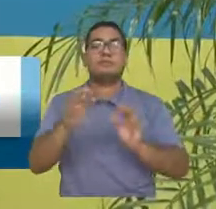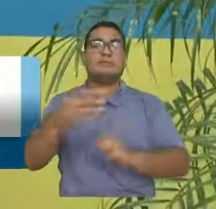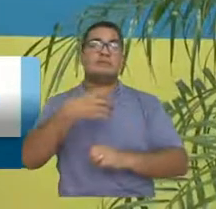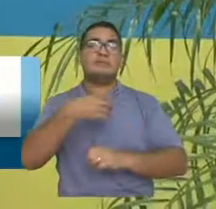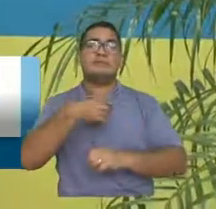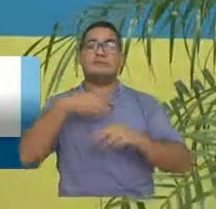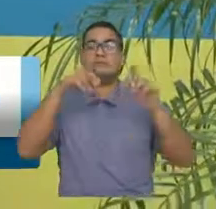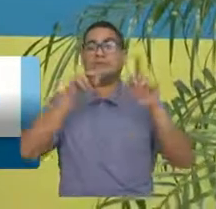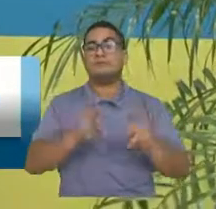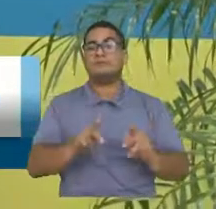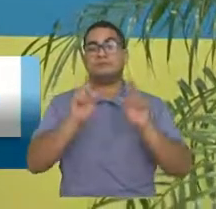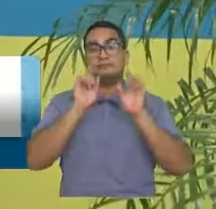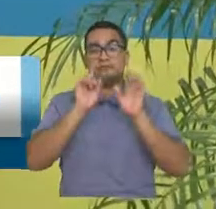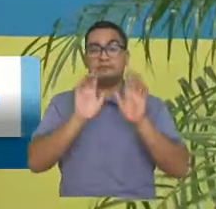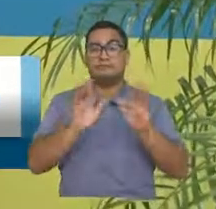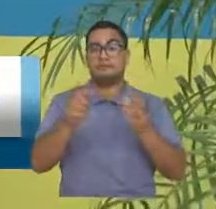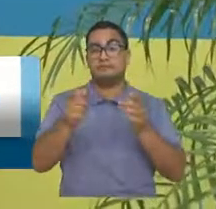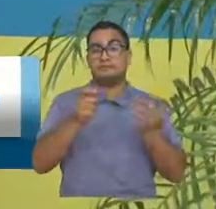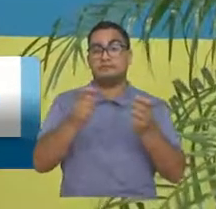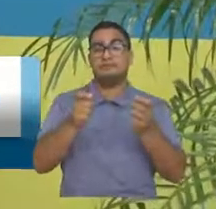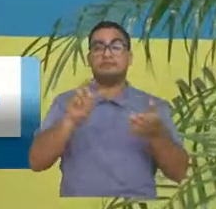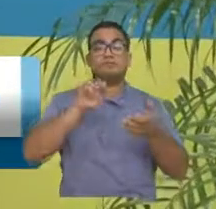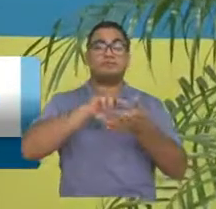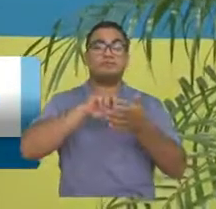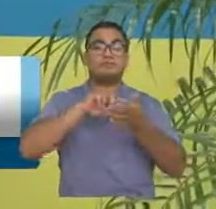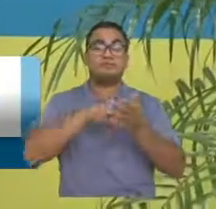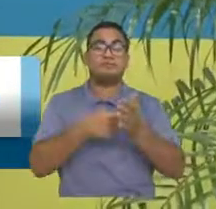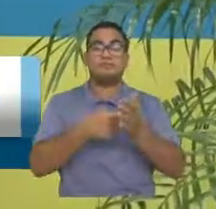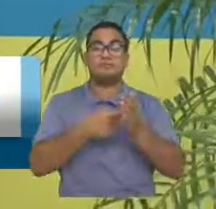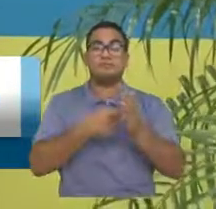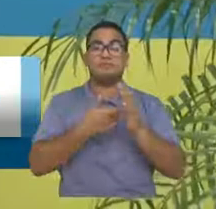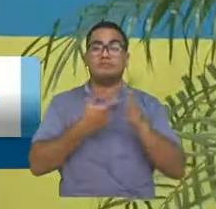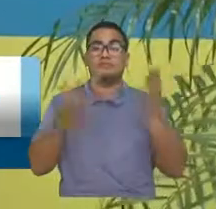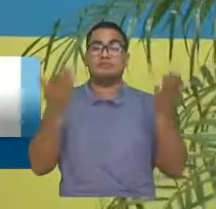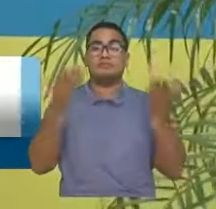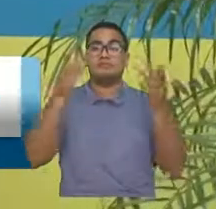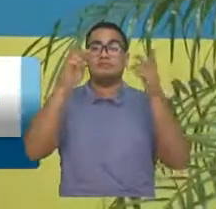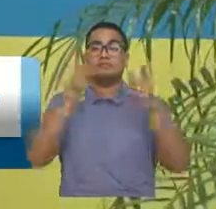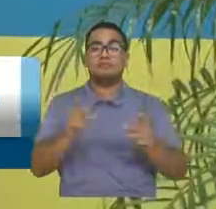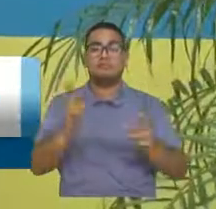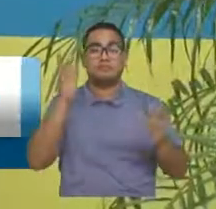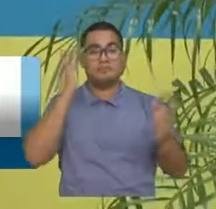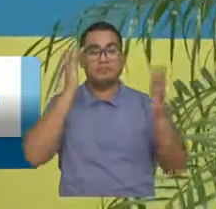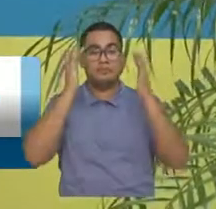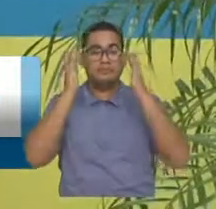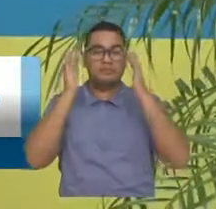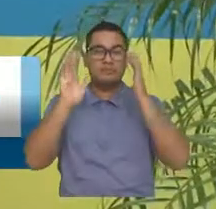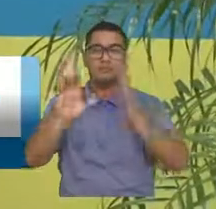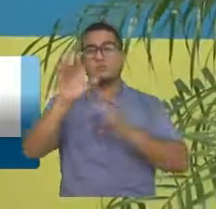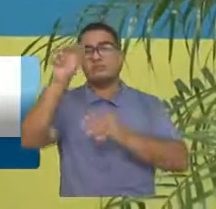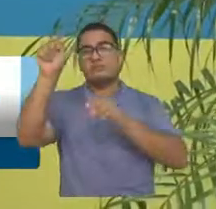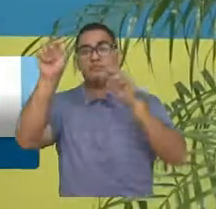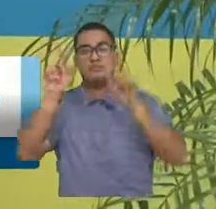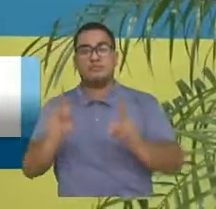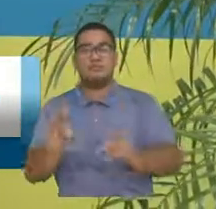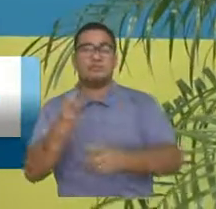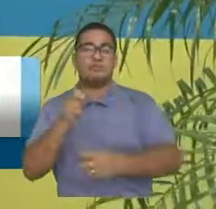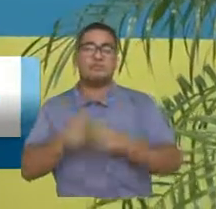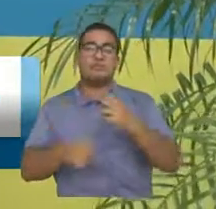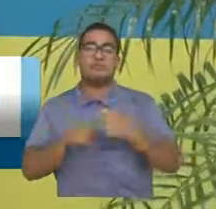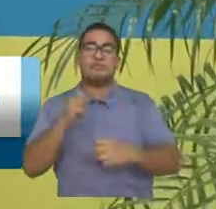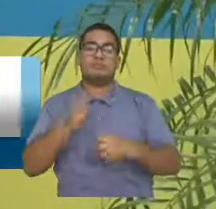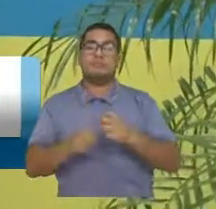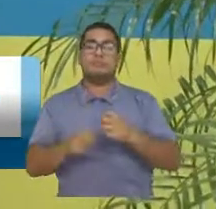persona. Y si empezamos por eso, la gente llega estresada por los problemas de los demás que